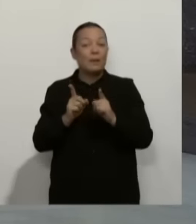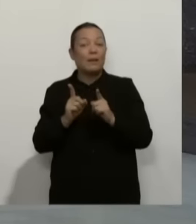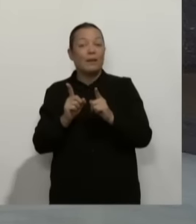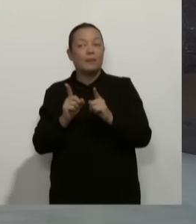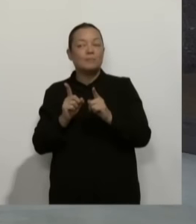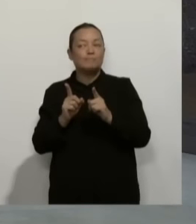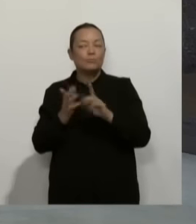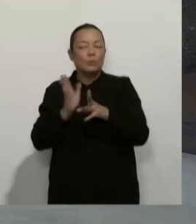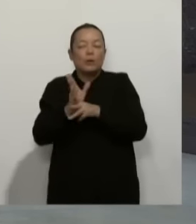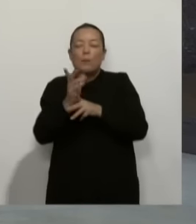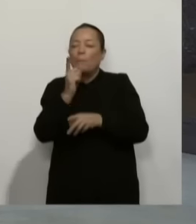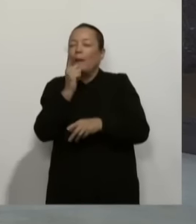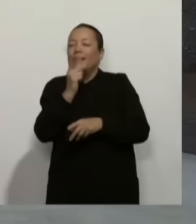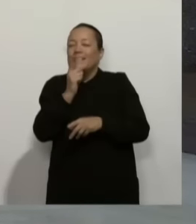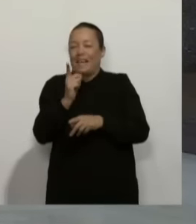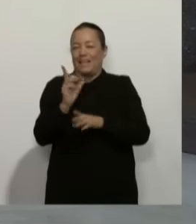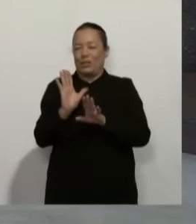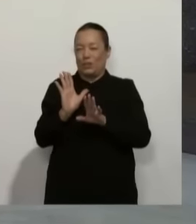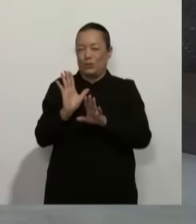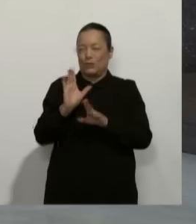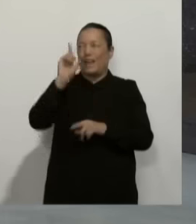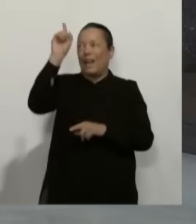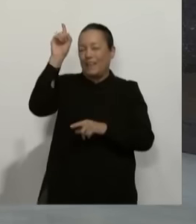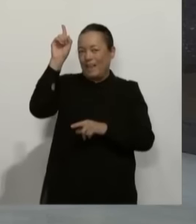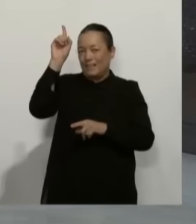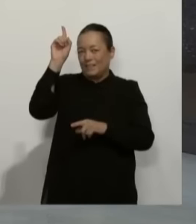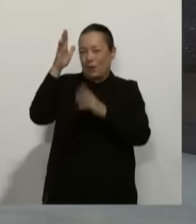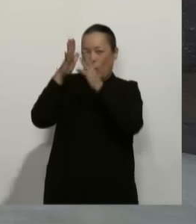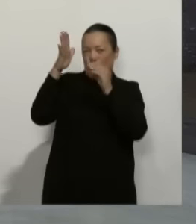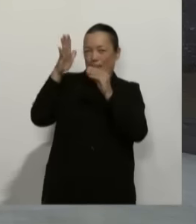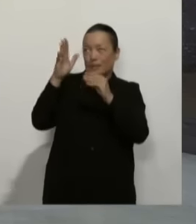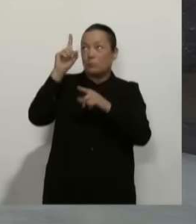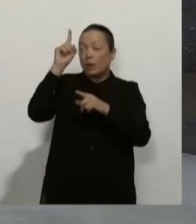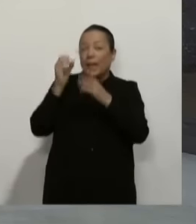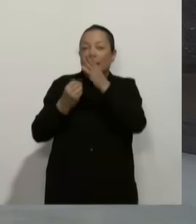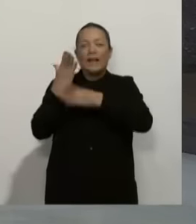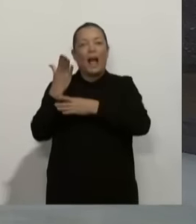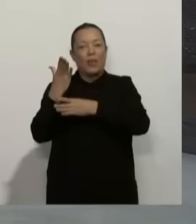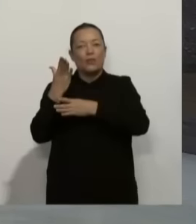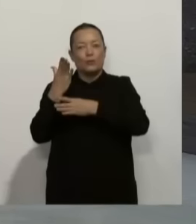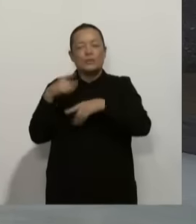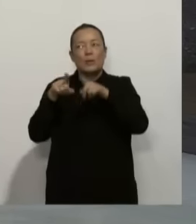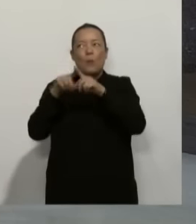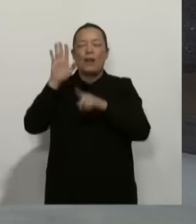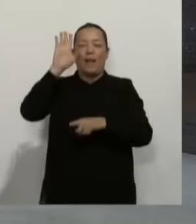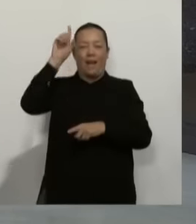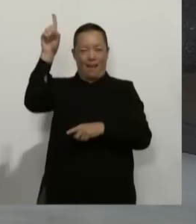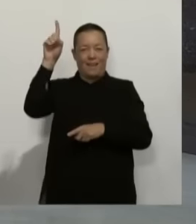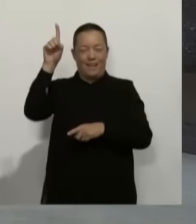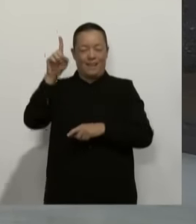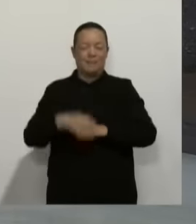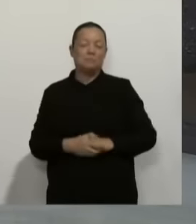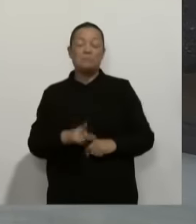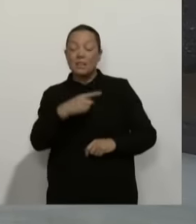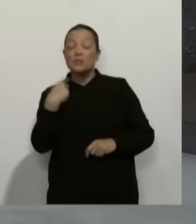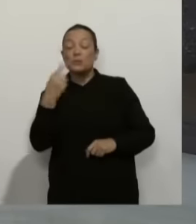también tenemos que parecernos a Dios. De tal palo, tal astilla, fuimos creados a su imagen y semejanza.